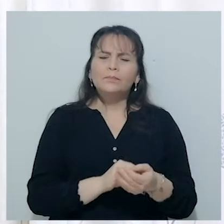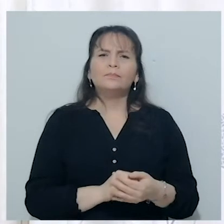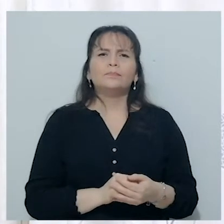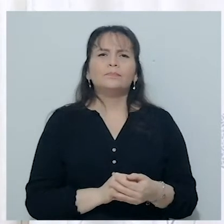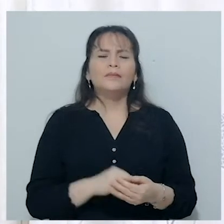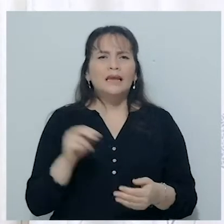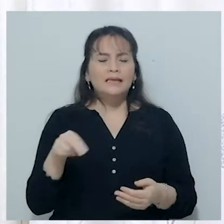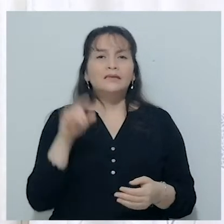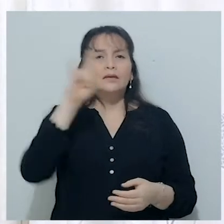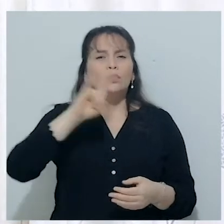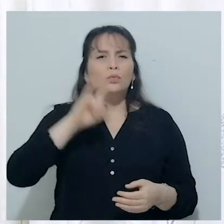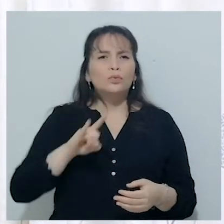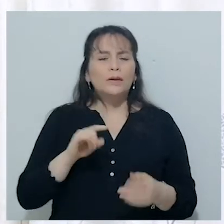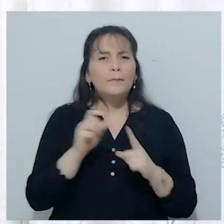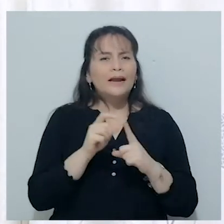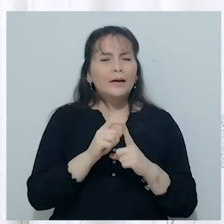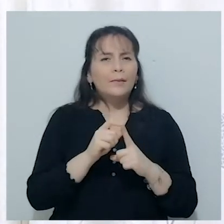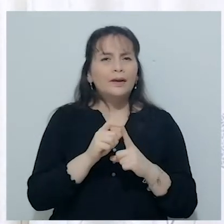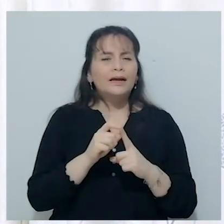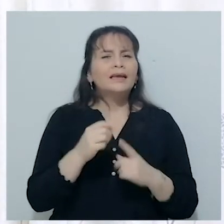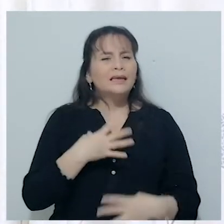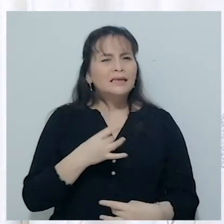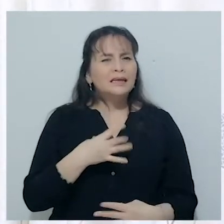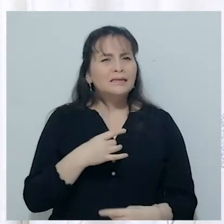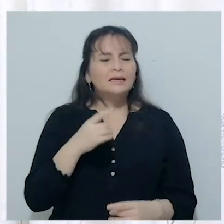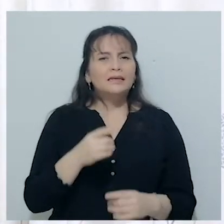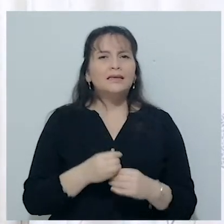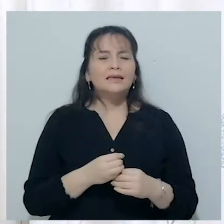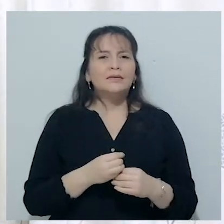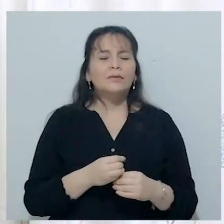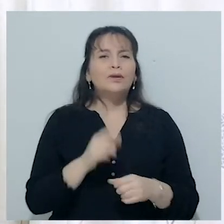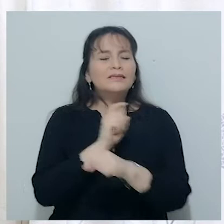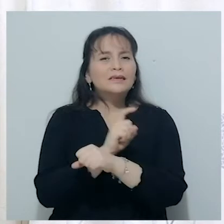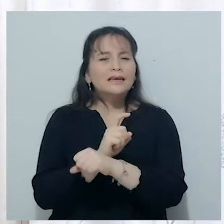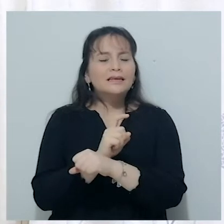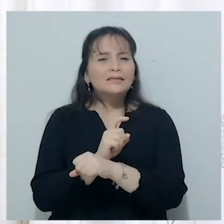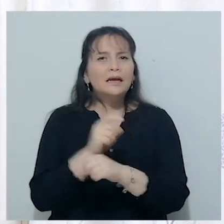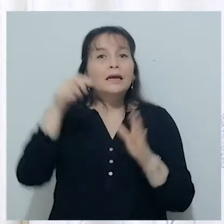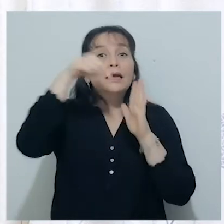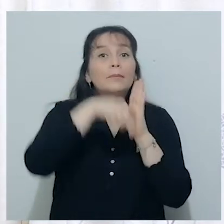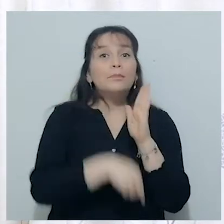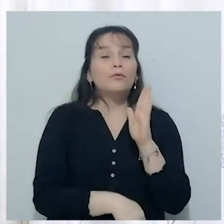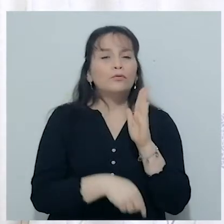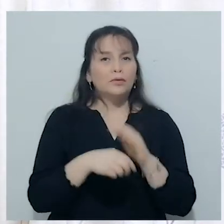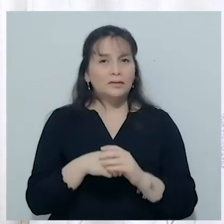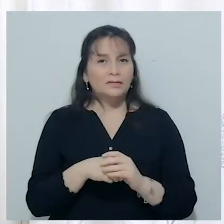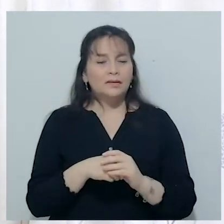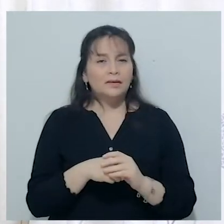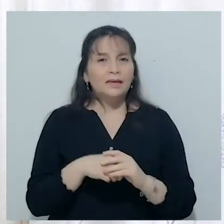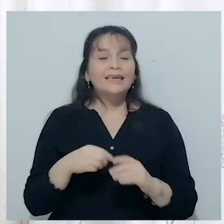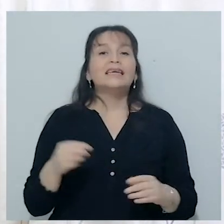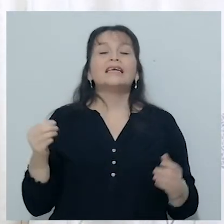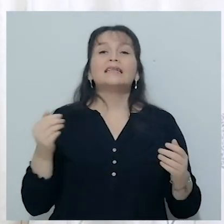algo. El texto usa una palabra interesante que conlleva la idea de una enseñanza